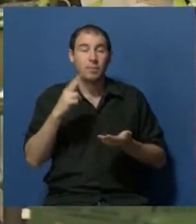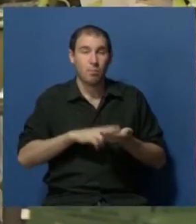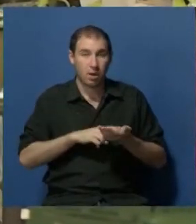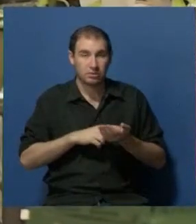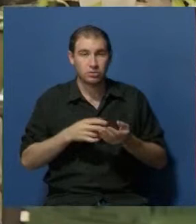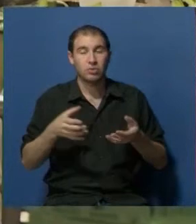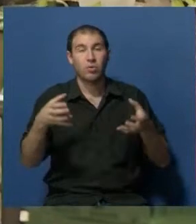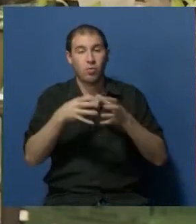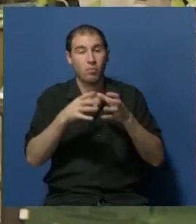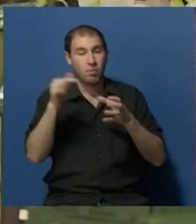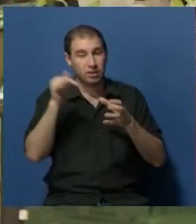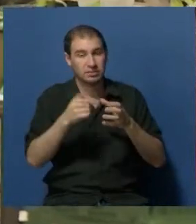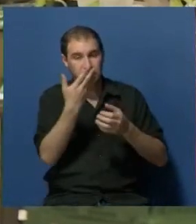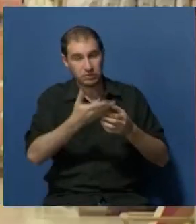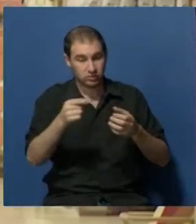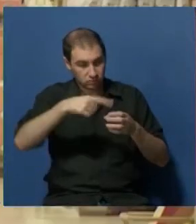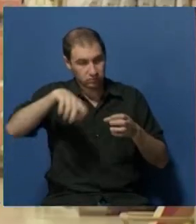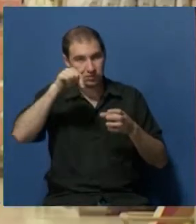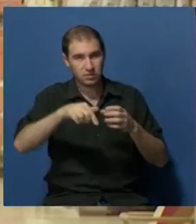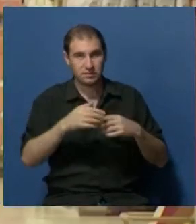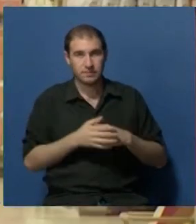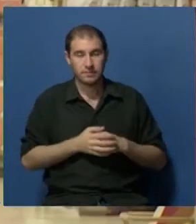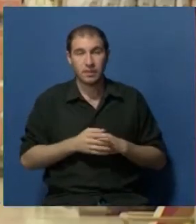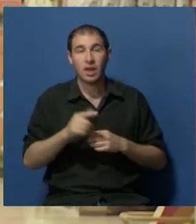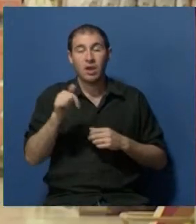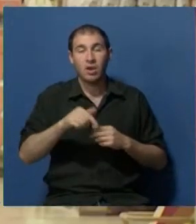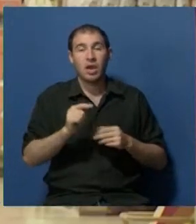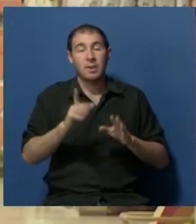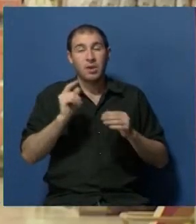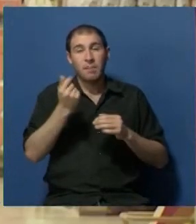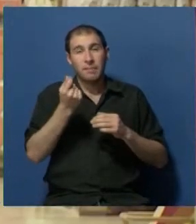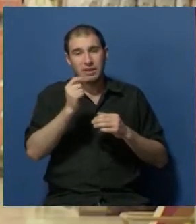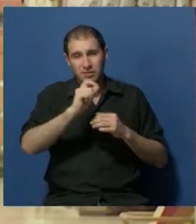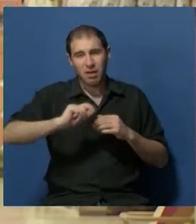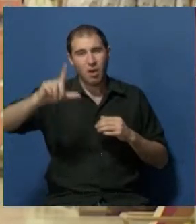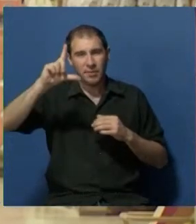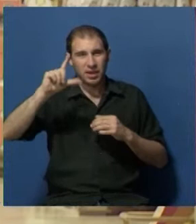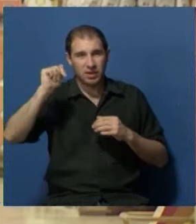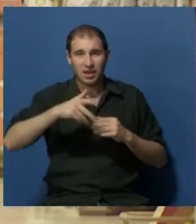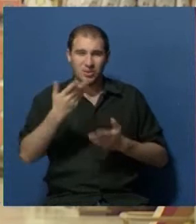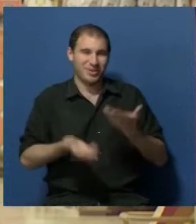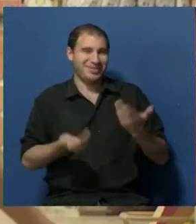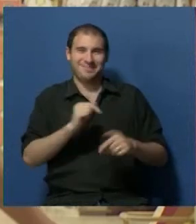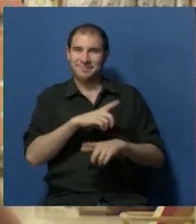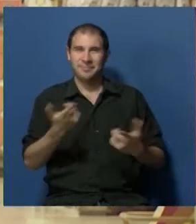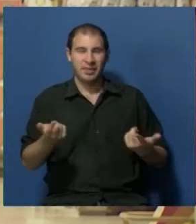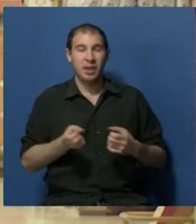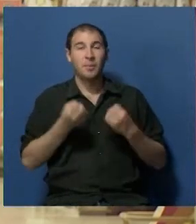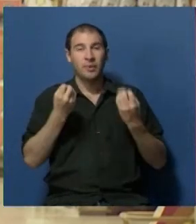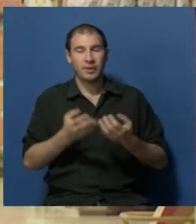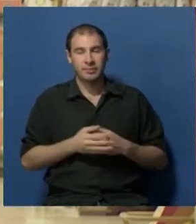sobre esa parte de la población, hoy quizás con el nivel inflacionario que ha habido, es injusto, ¿sí?